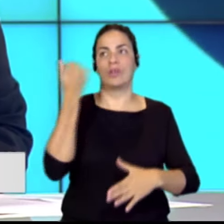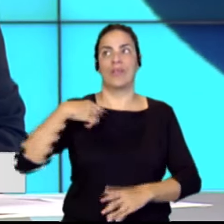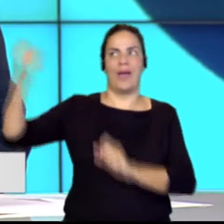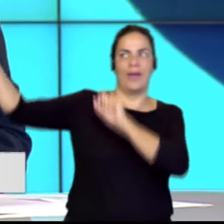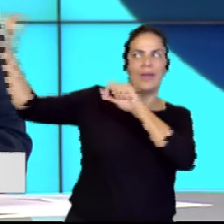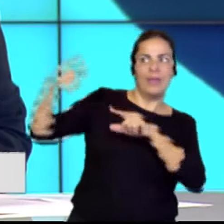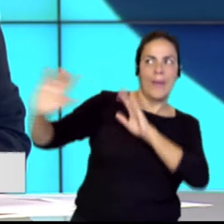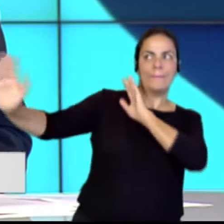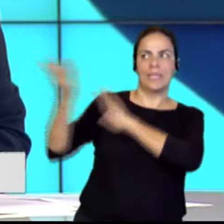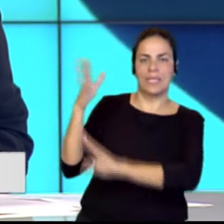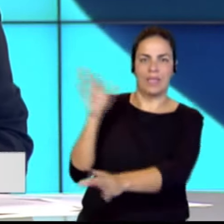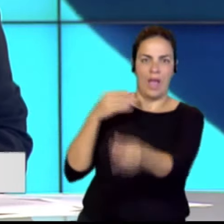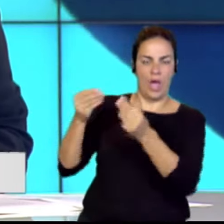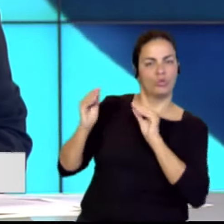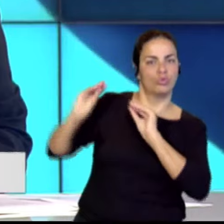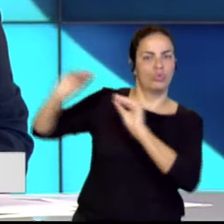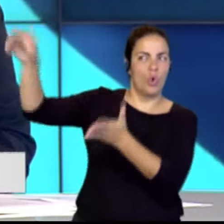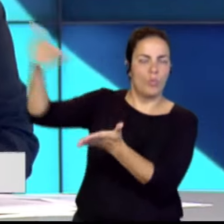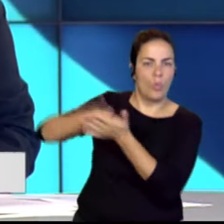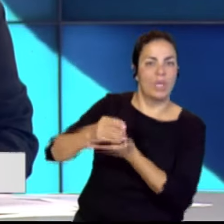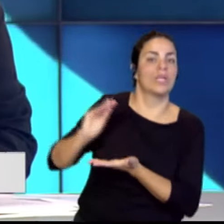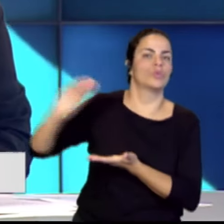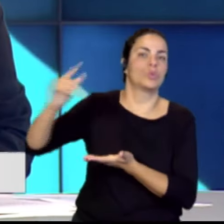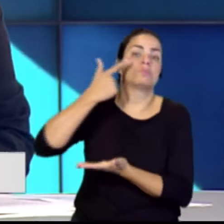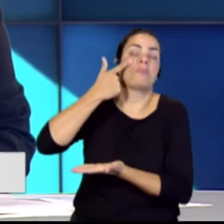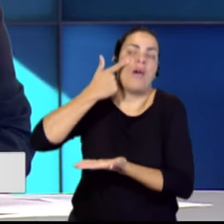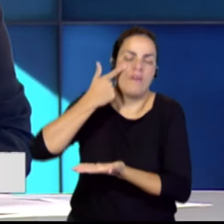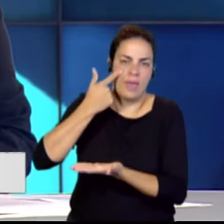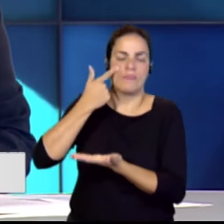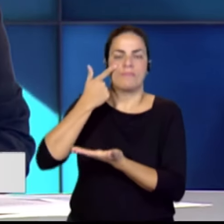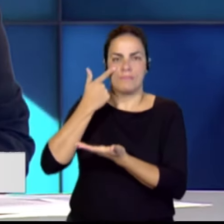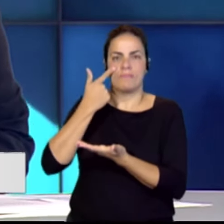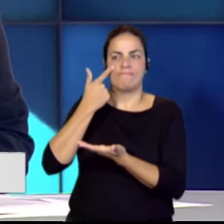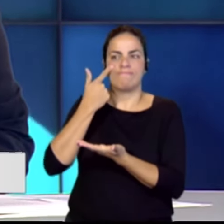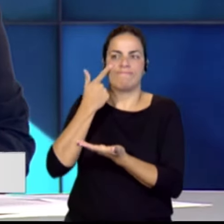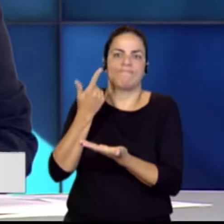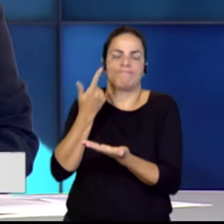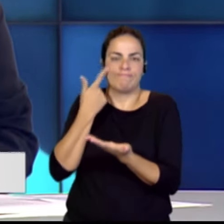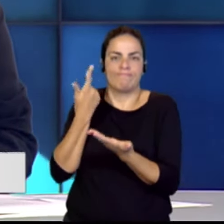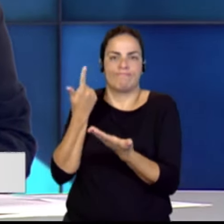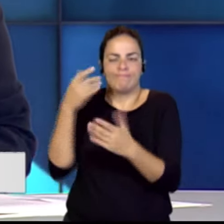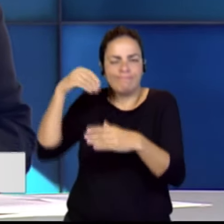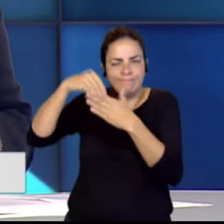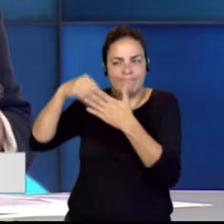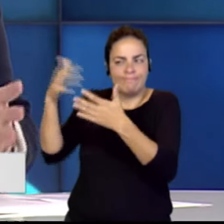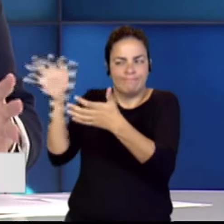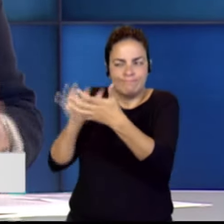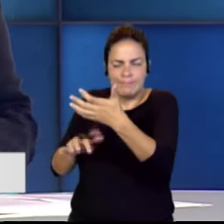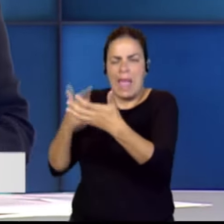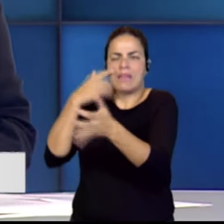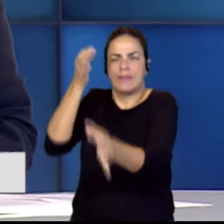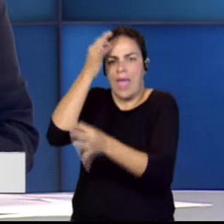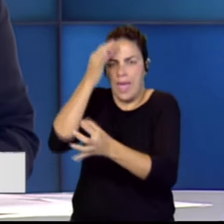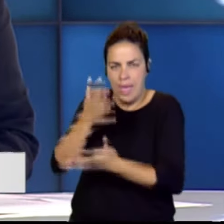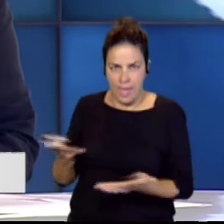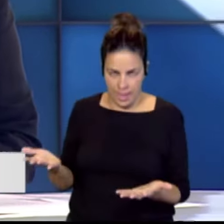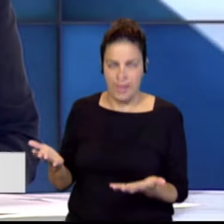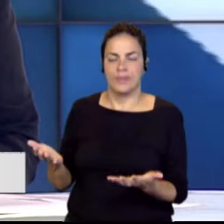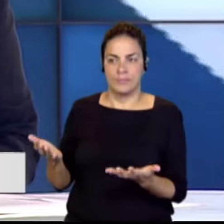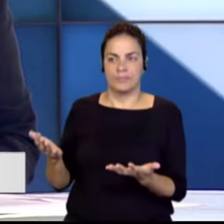documento Eh pues ver exactamente eh Cuál es el el fondo del del documento y Y si